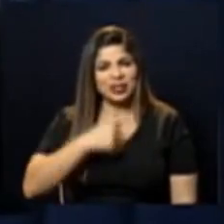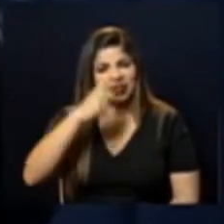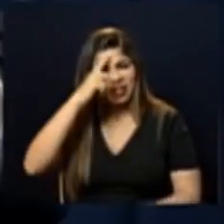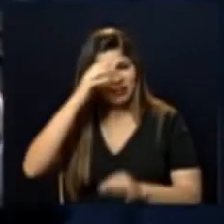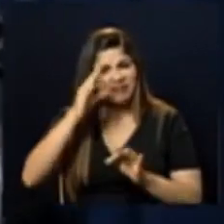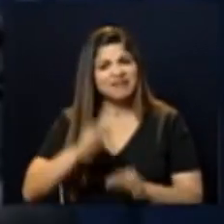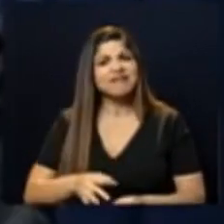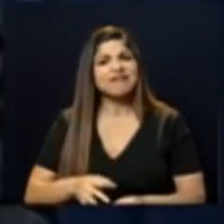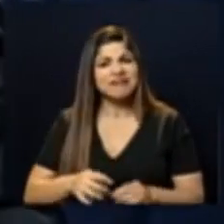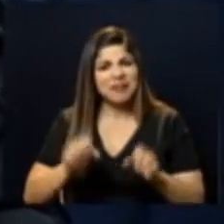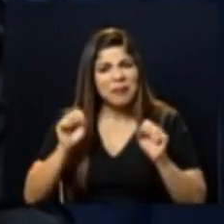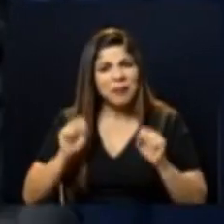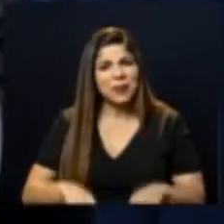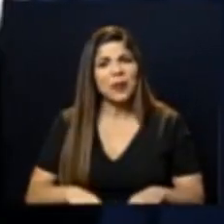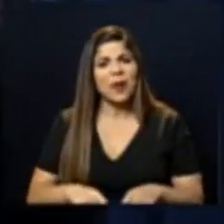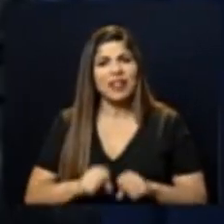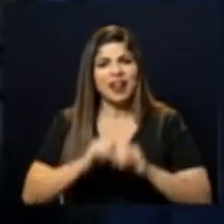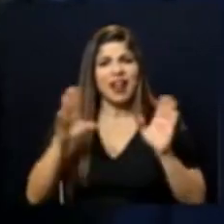de que